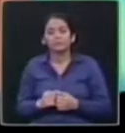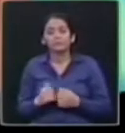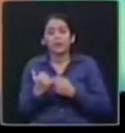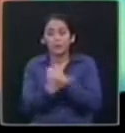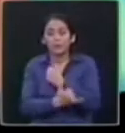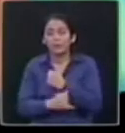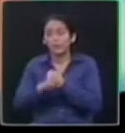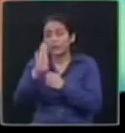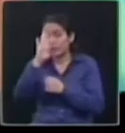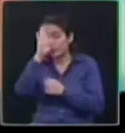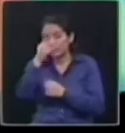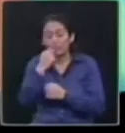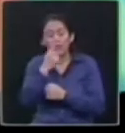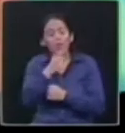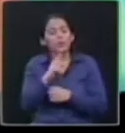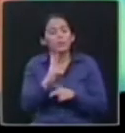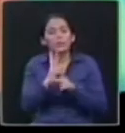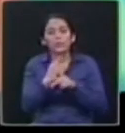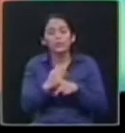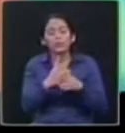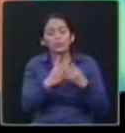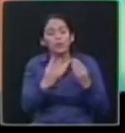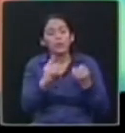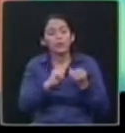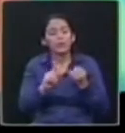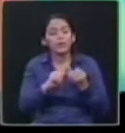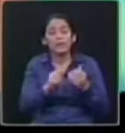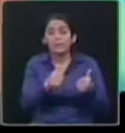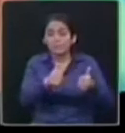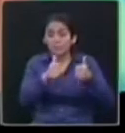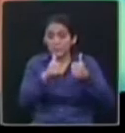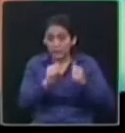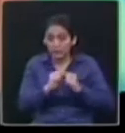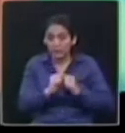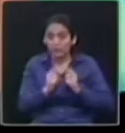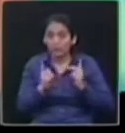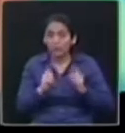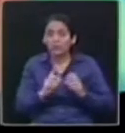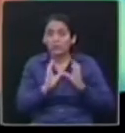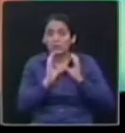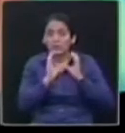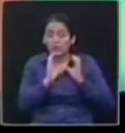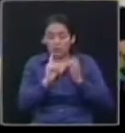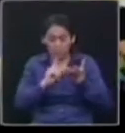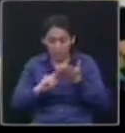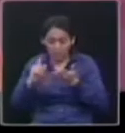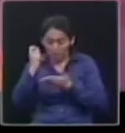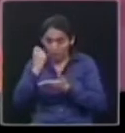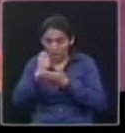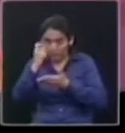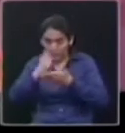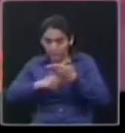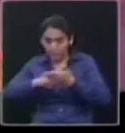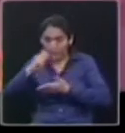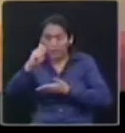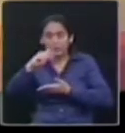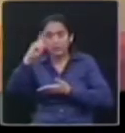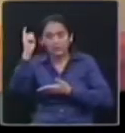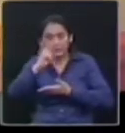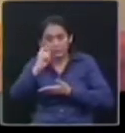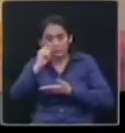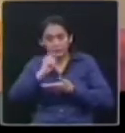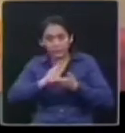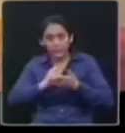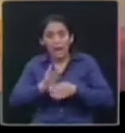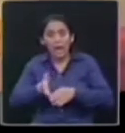normas sanitarias y fitosanitarias, exigen la certificación de los productos, tanto en calidad o, por ejemplo, requisitos